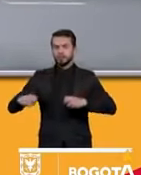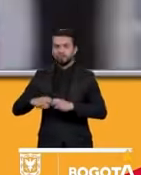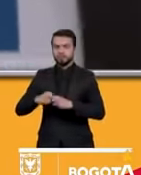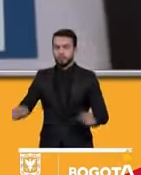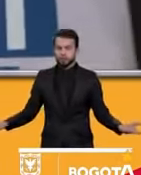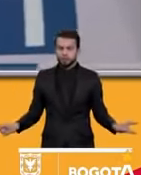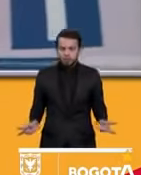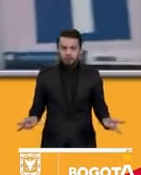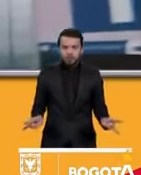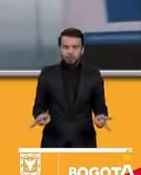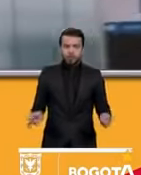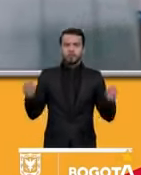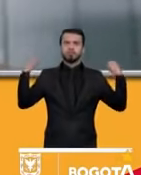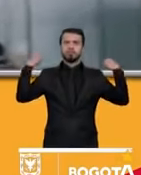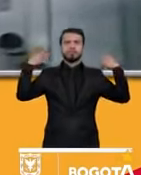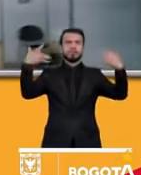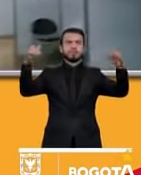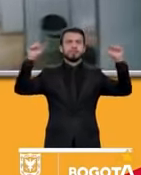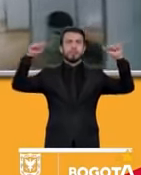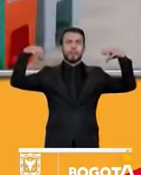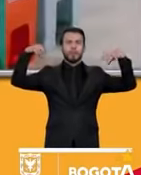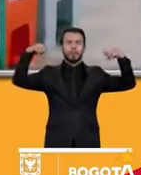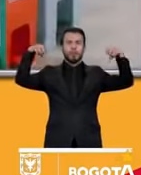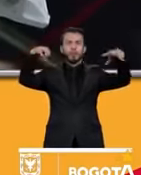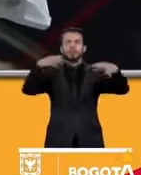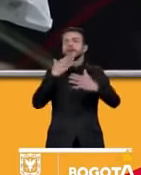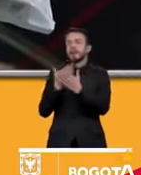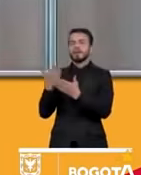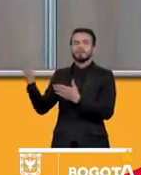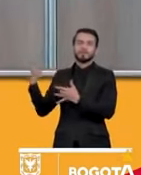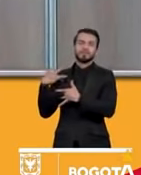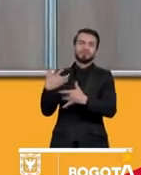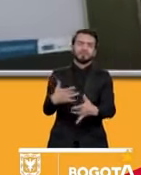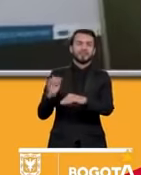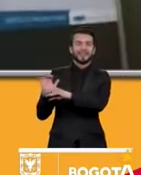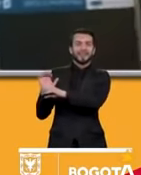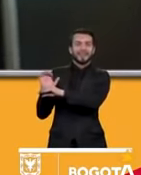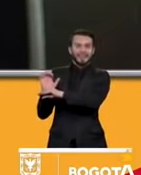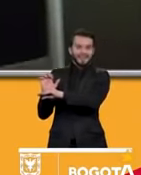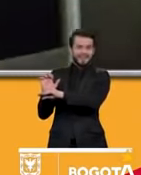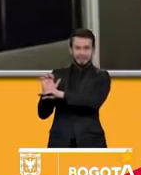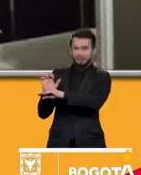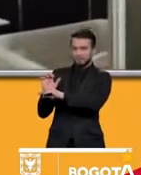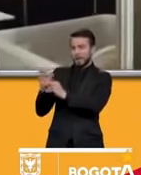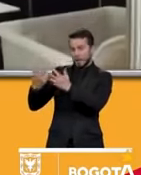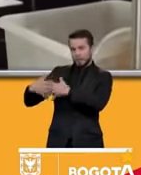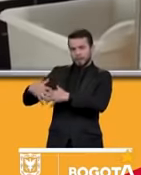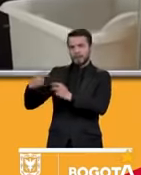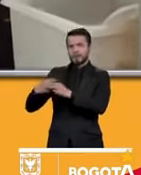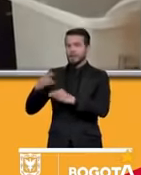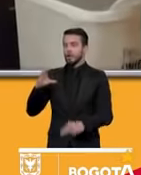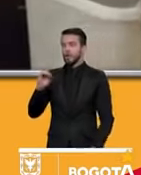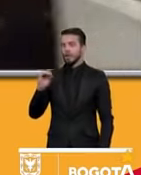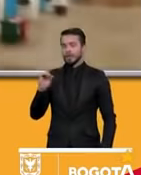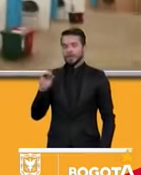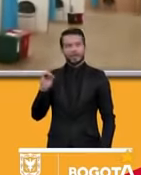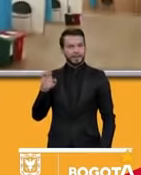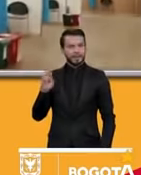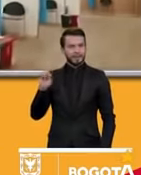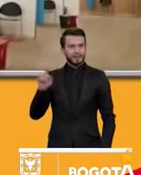una donación de Enel Codensa, a quien le agradecemos muchísimo también. Y pues este es un esfuerzo conjunto del